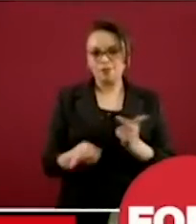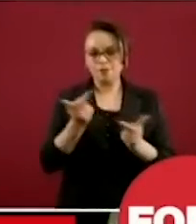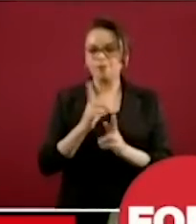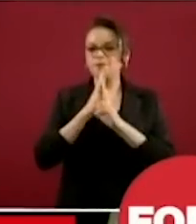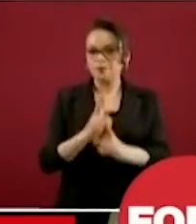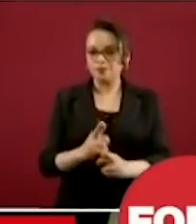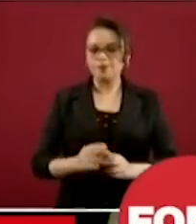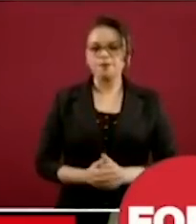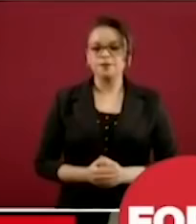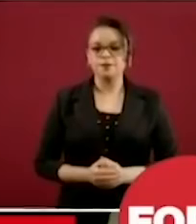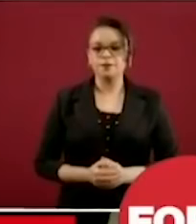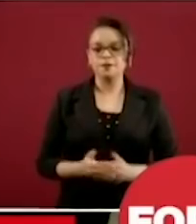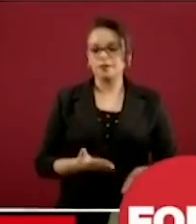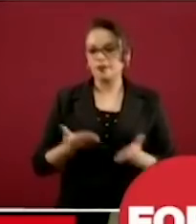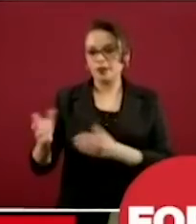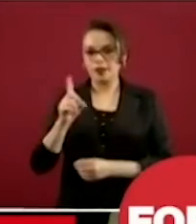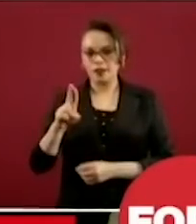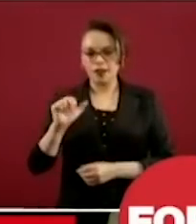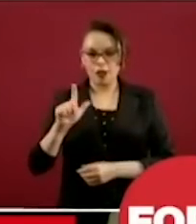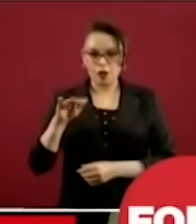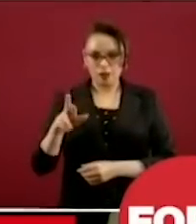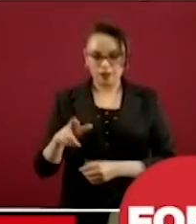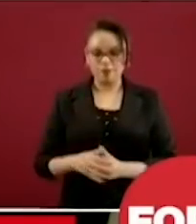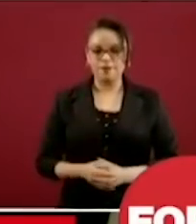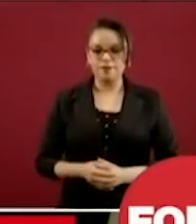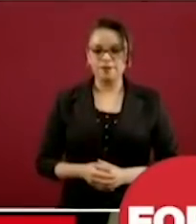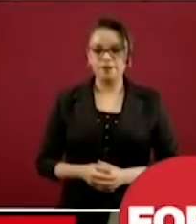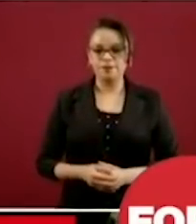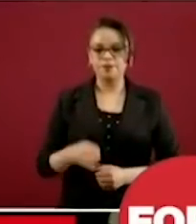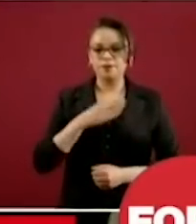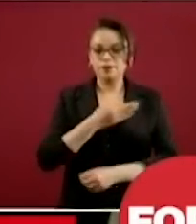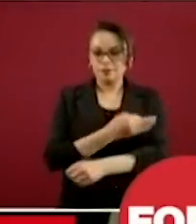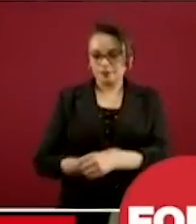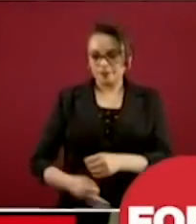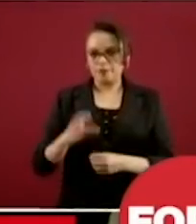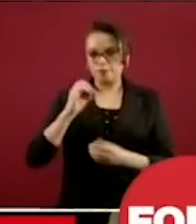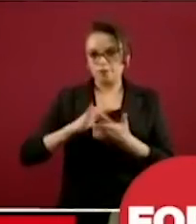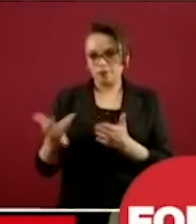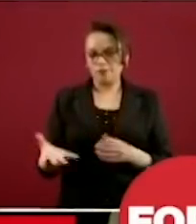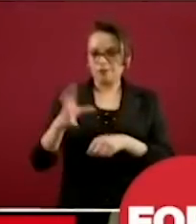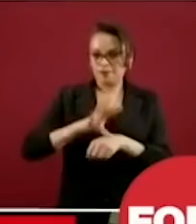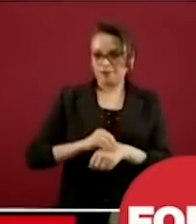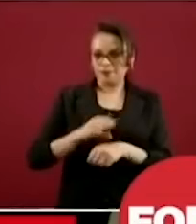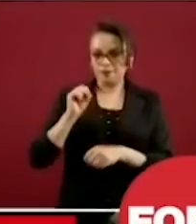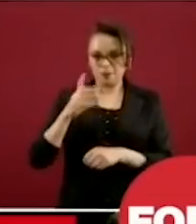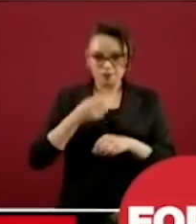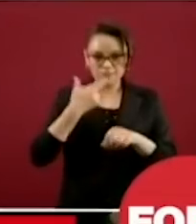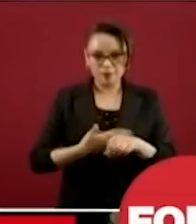Salomía. Muchas gracias, señor subsecretario. Con su permiso. Buenas tardes a todas y